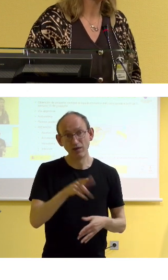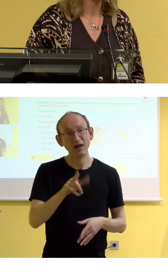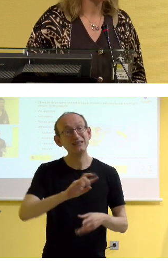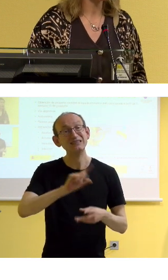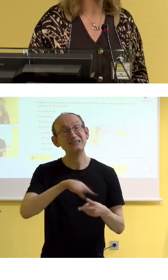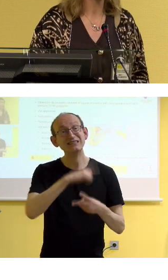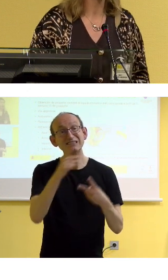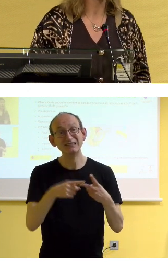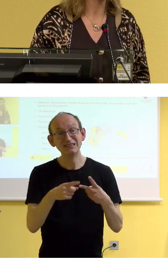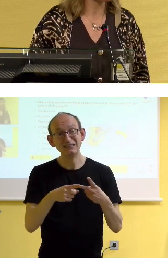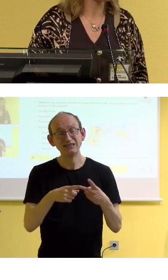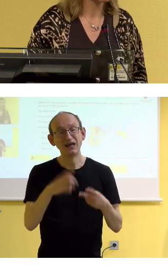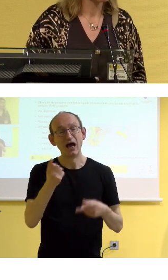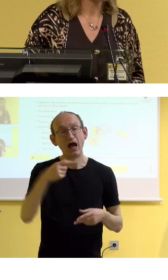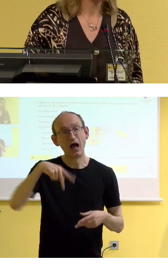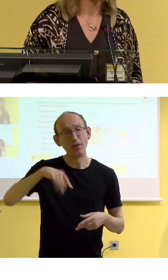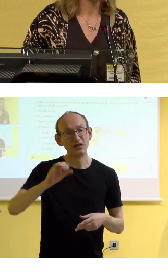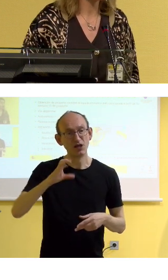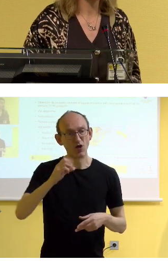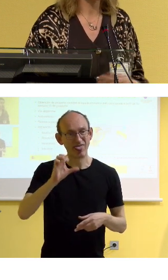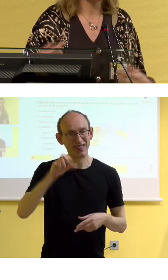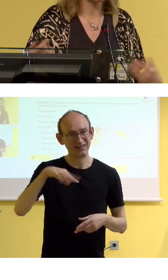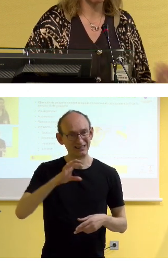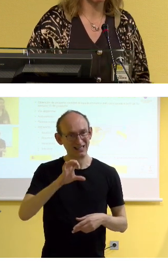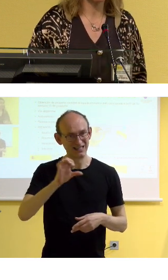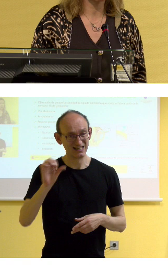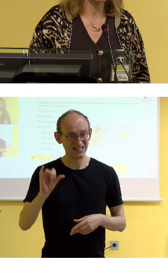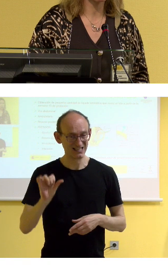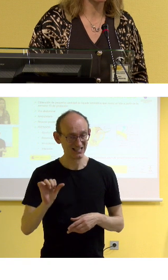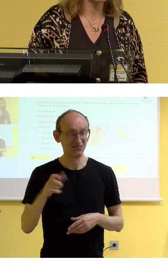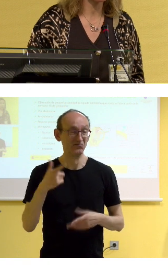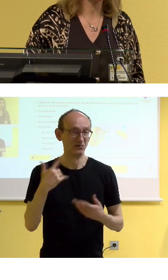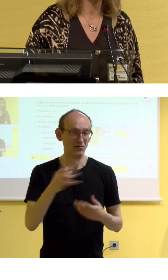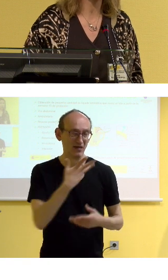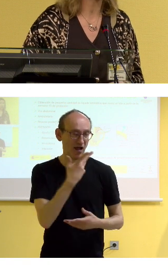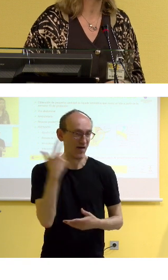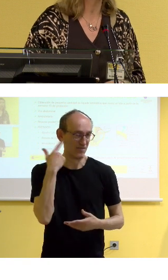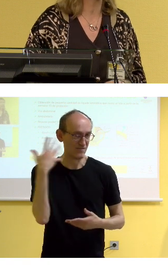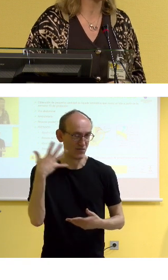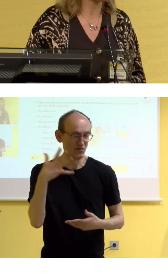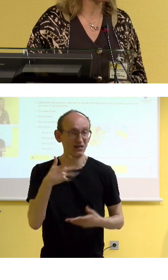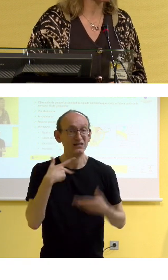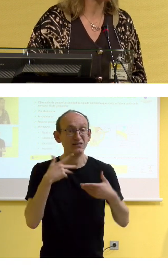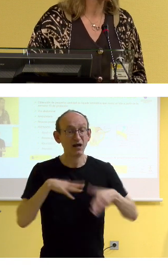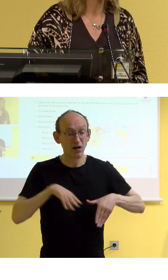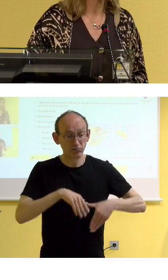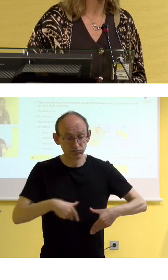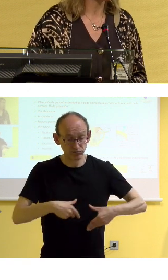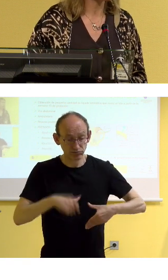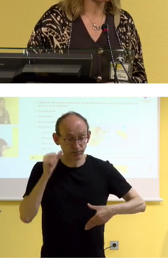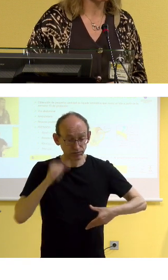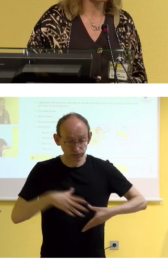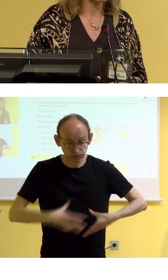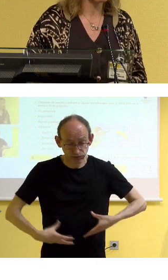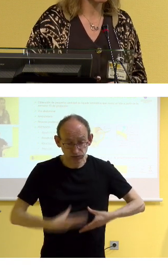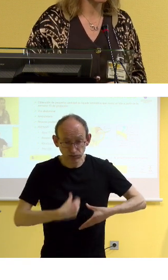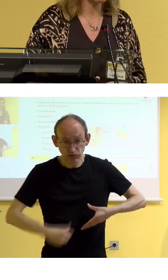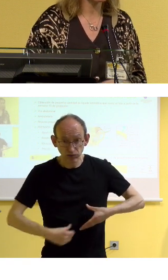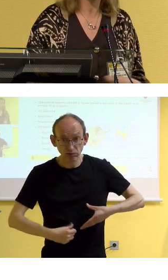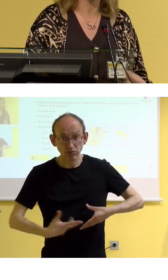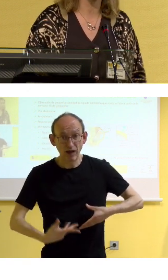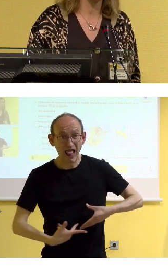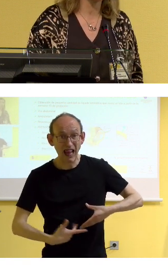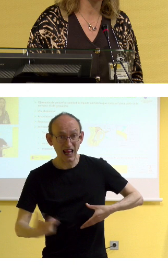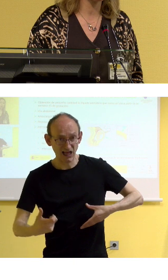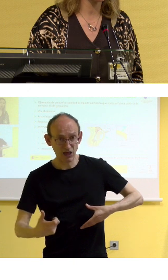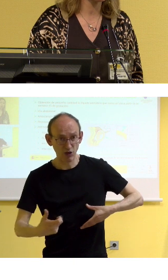prenatal es la amniocentesis. La amniocentesis, que normalmente es más conocida, es coger líquido amniótico. Se pincha la barriga de la señora,